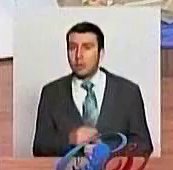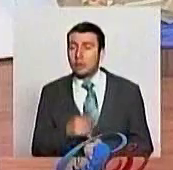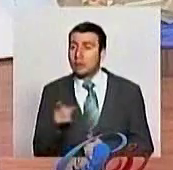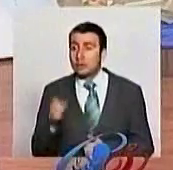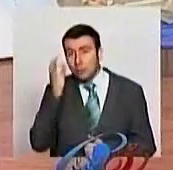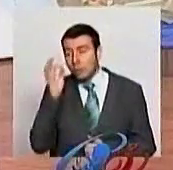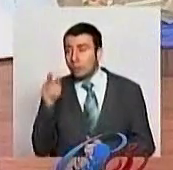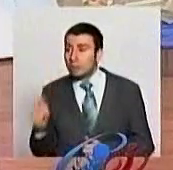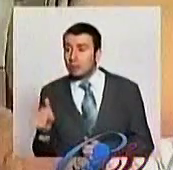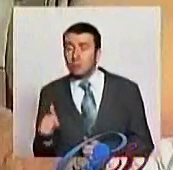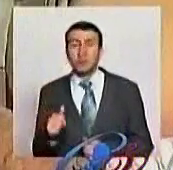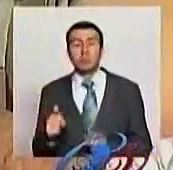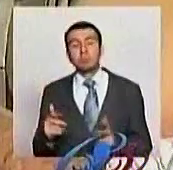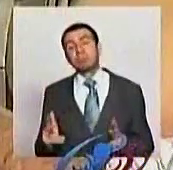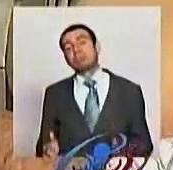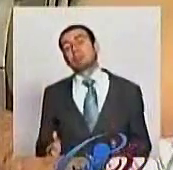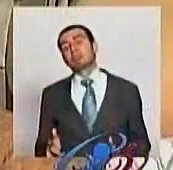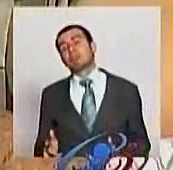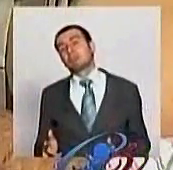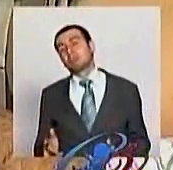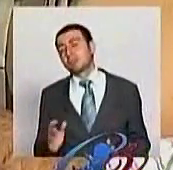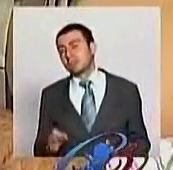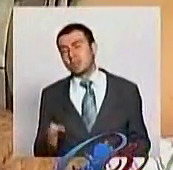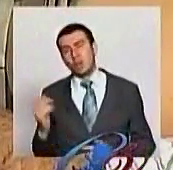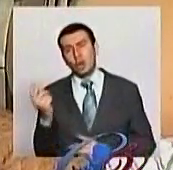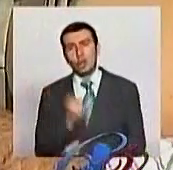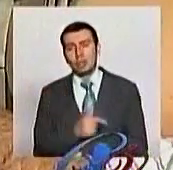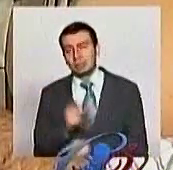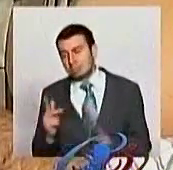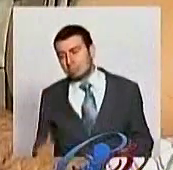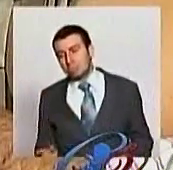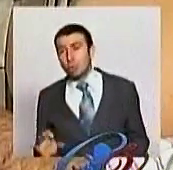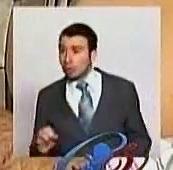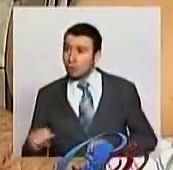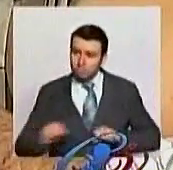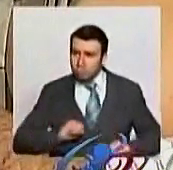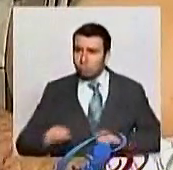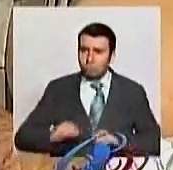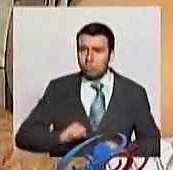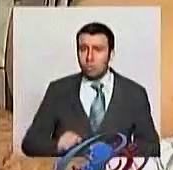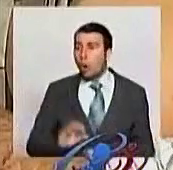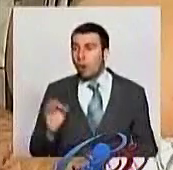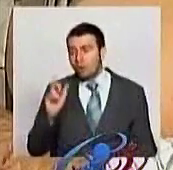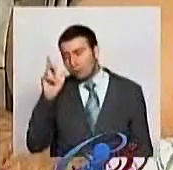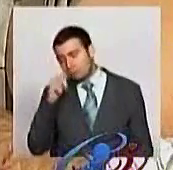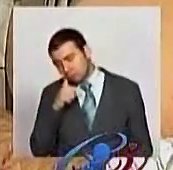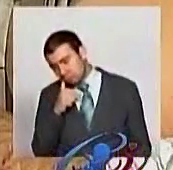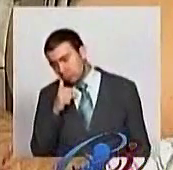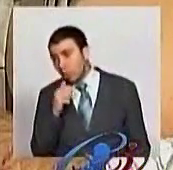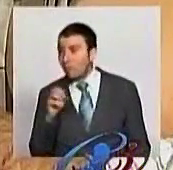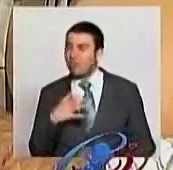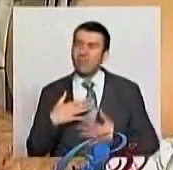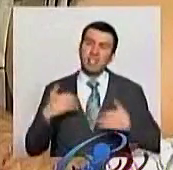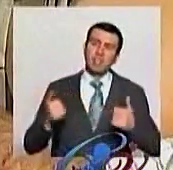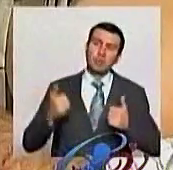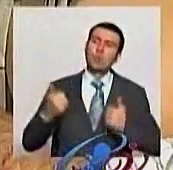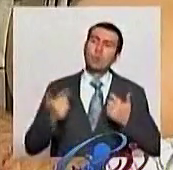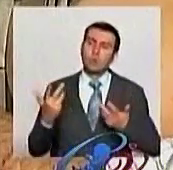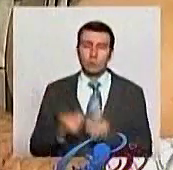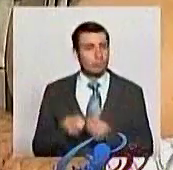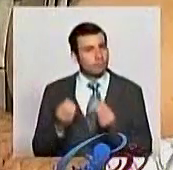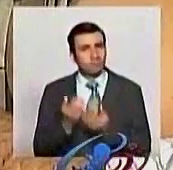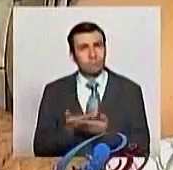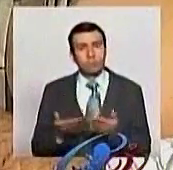sedentario, si el paciente hace ejercicio o no, si está triste o no, es muy, muy